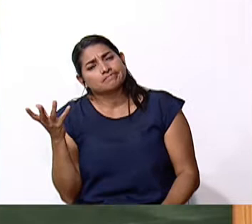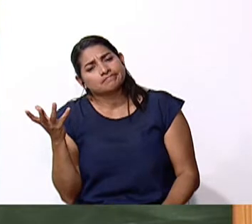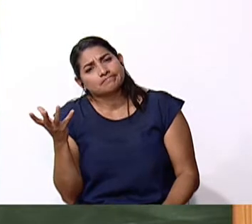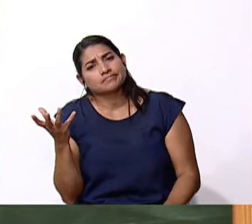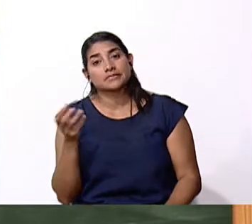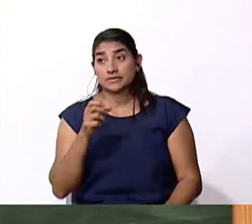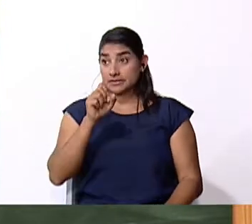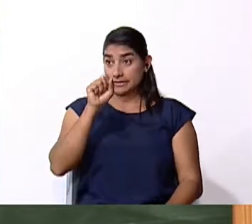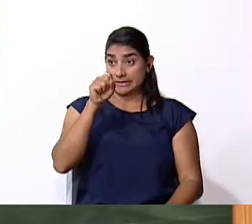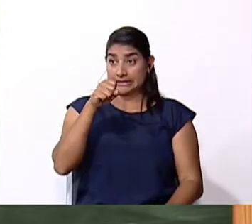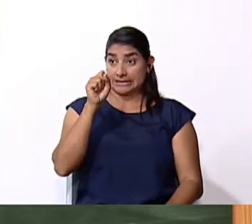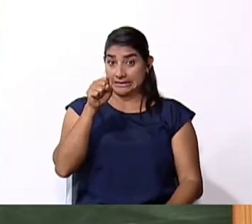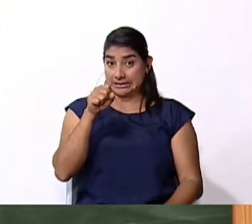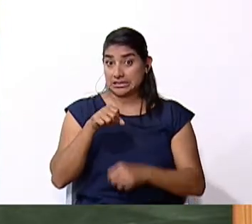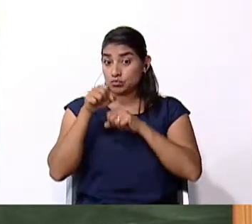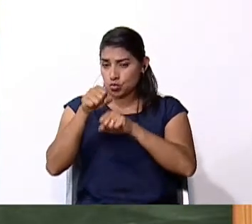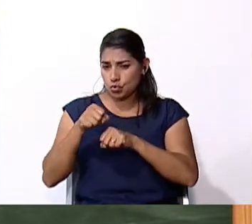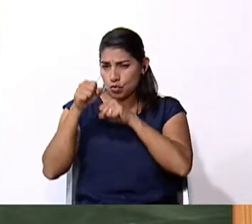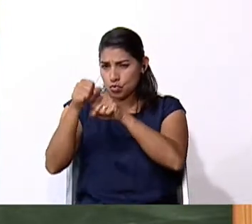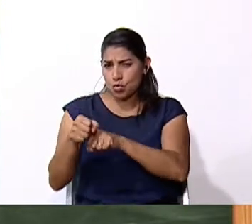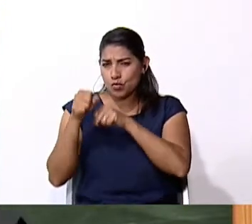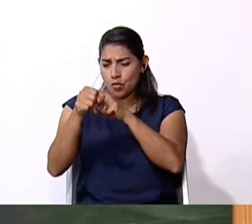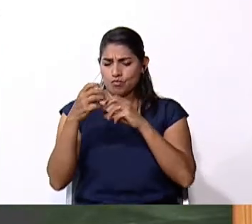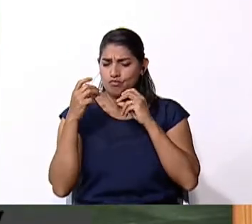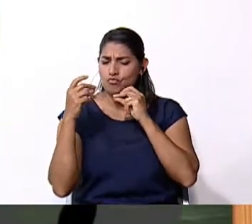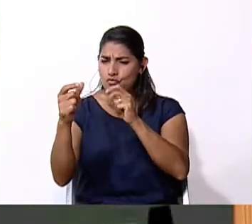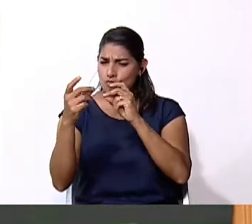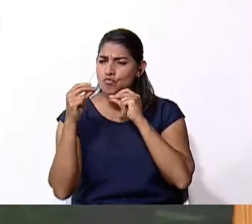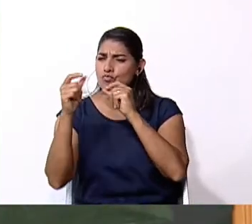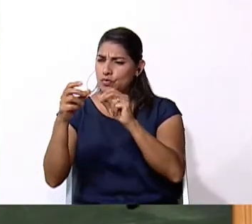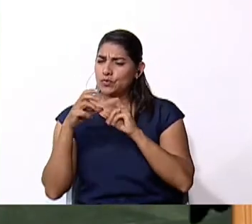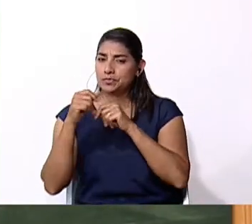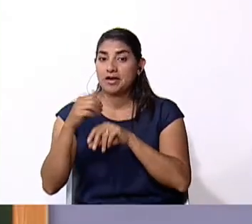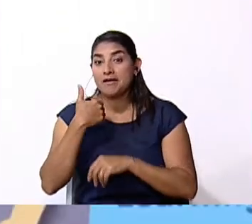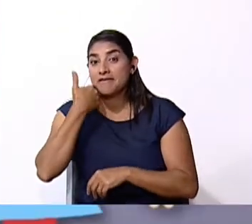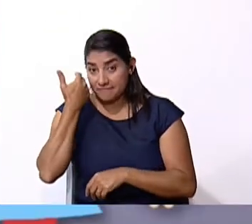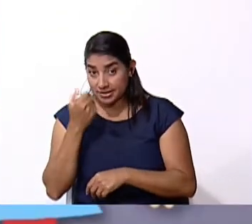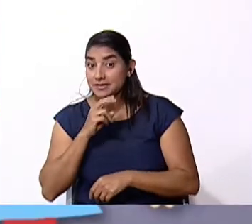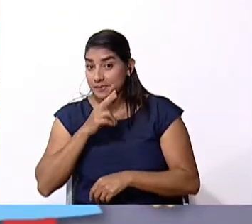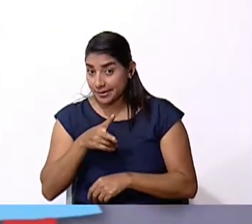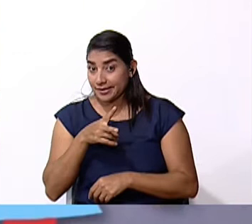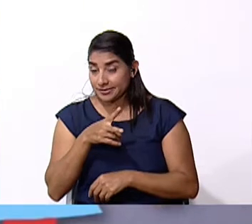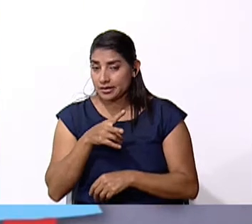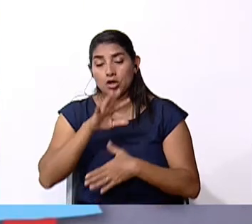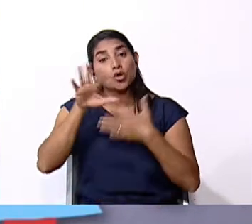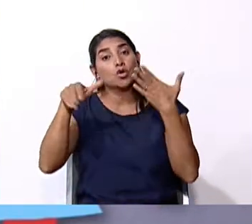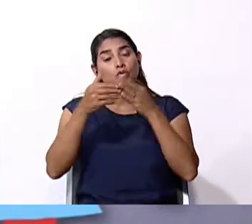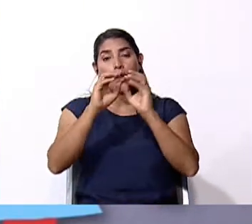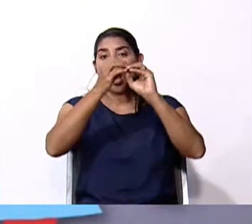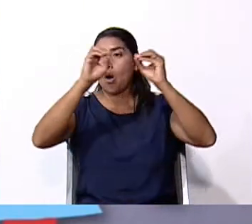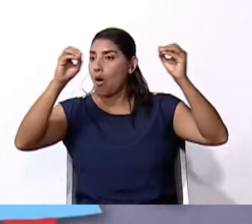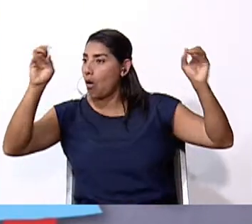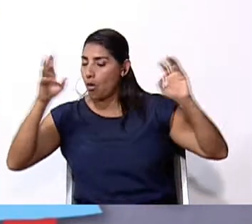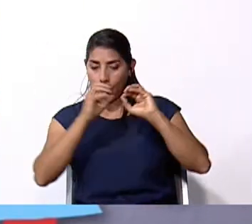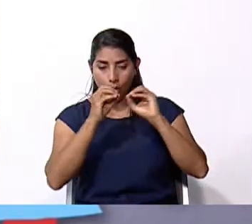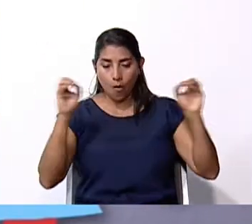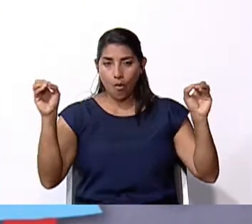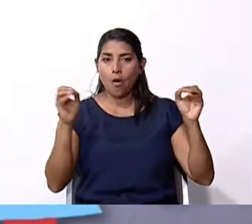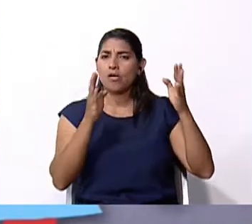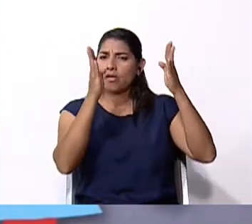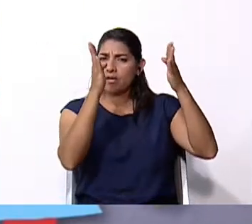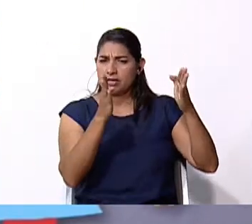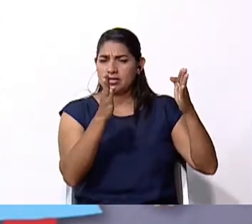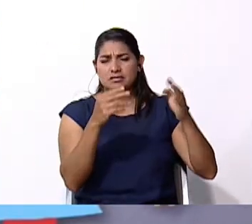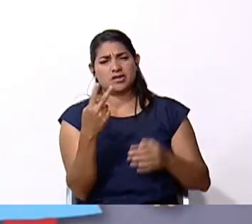sí, los caballos corren mucho. Es fácil, ¿eh? Todas las oraciones se dividen en